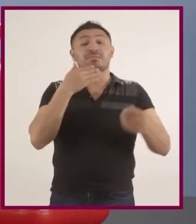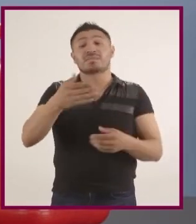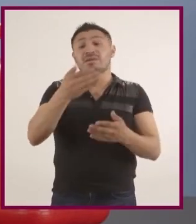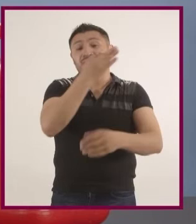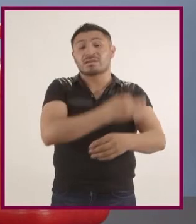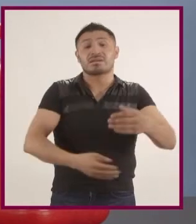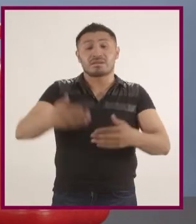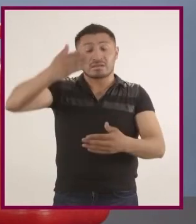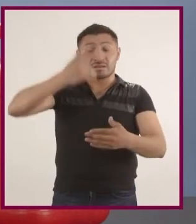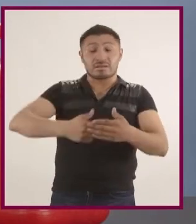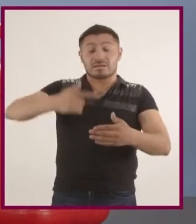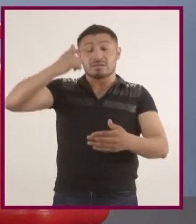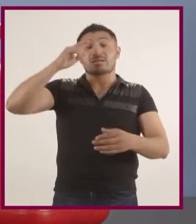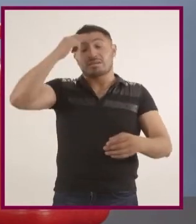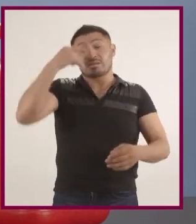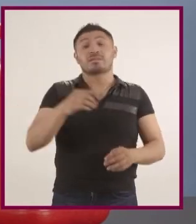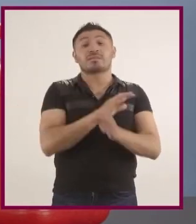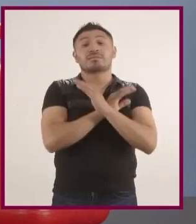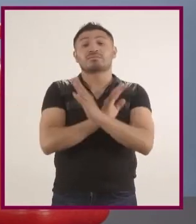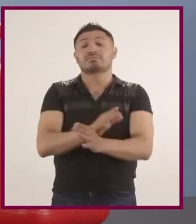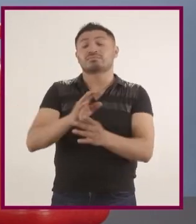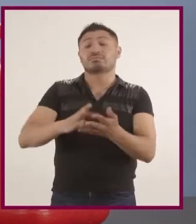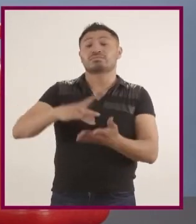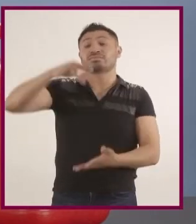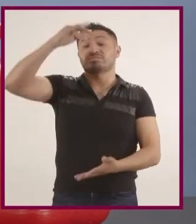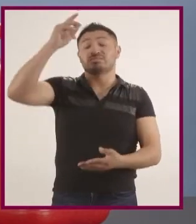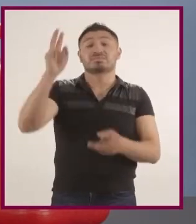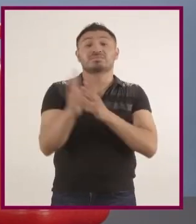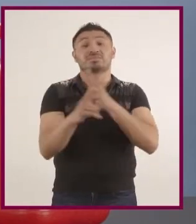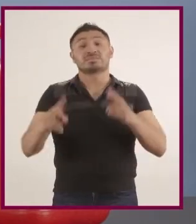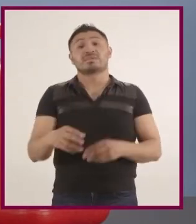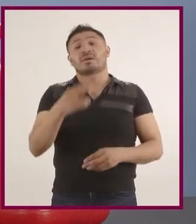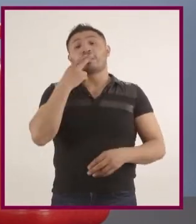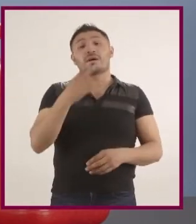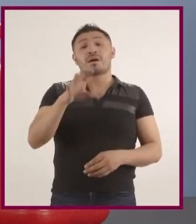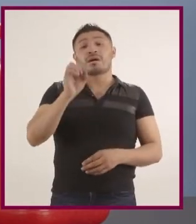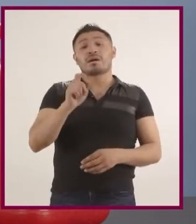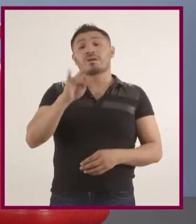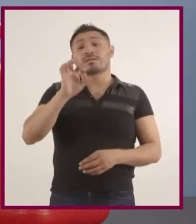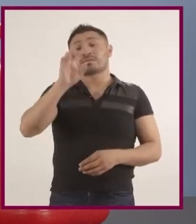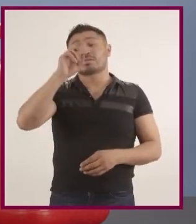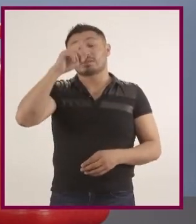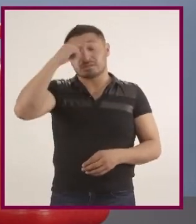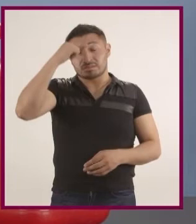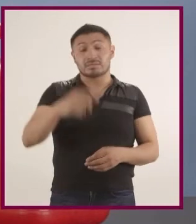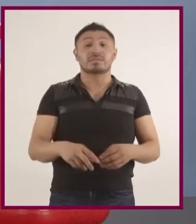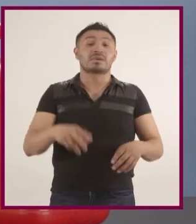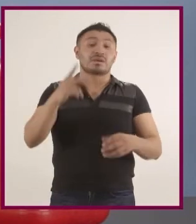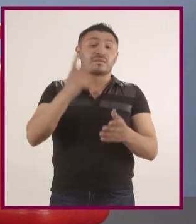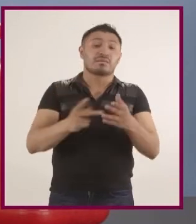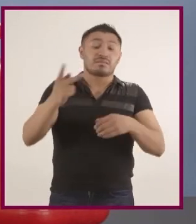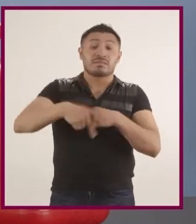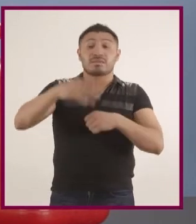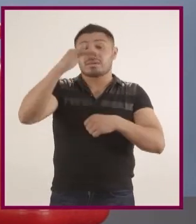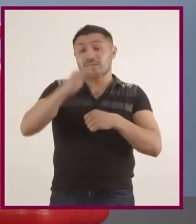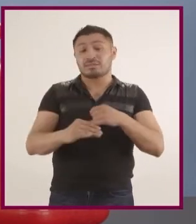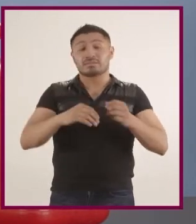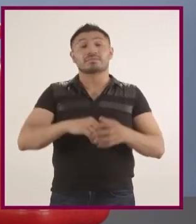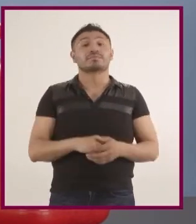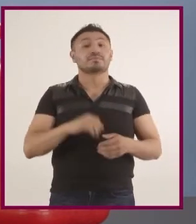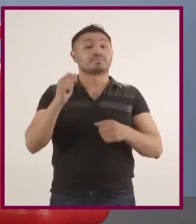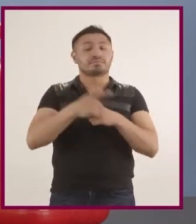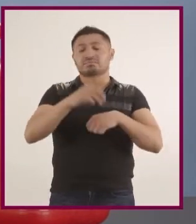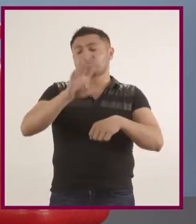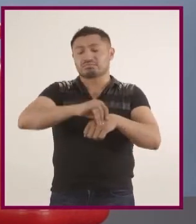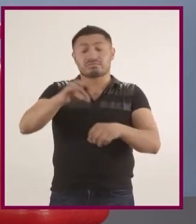noche para evitar la evaporación usar también aspersores para hacer el riesgo más eficiente La tierra más suelta alrededor de las plantas y árboles